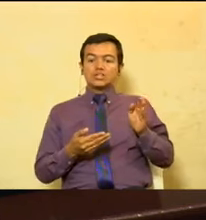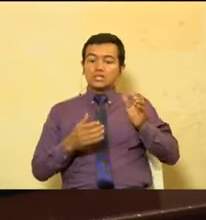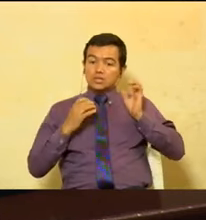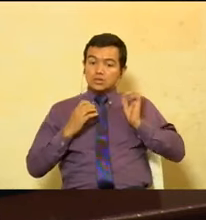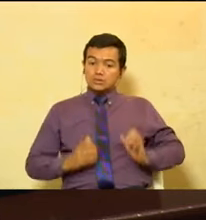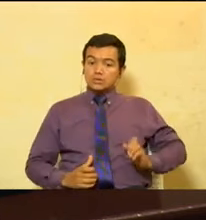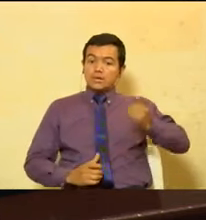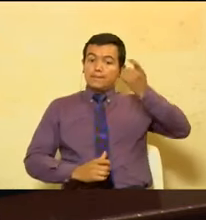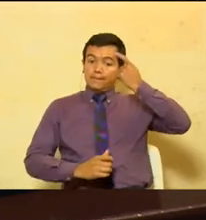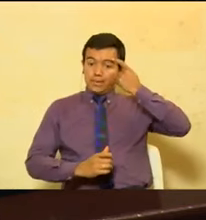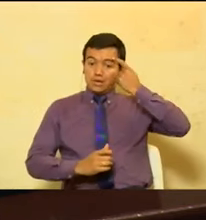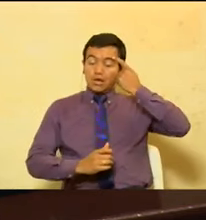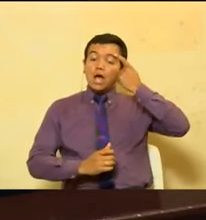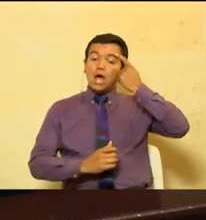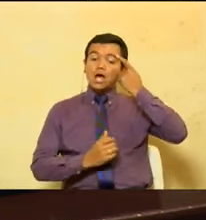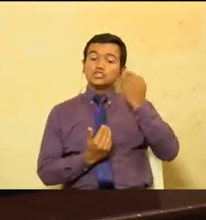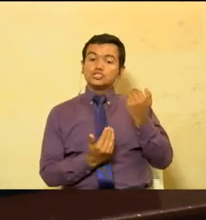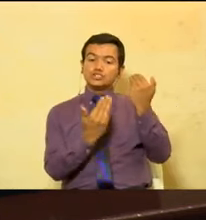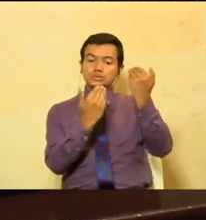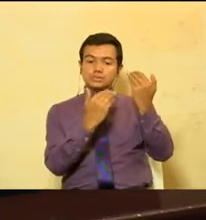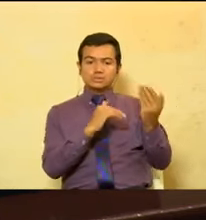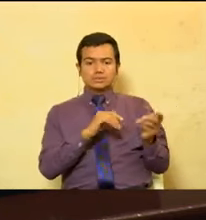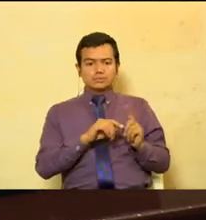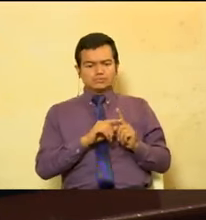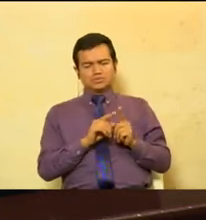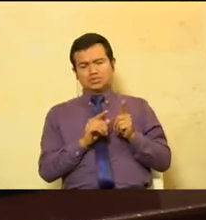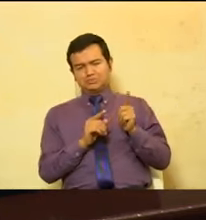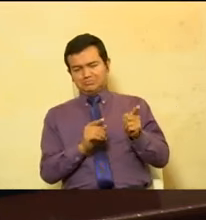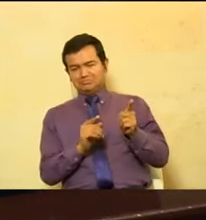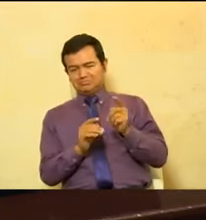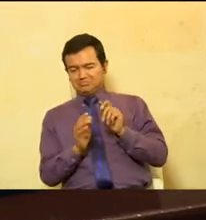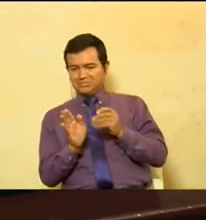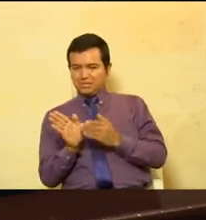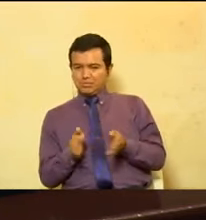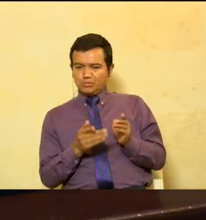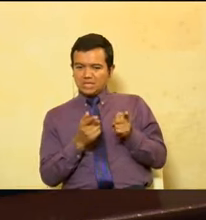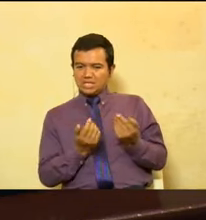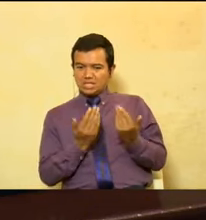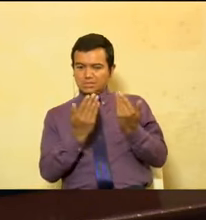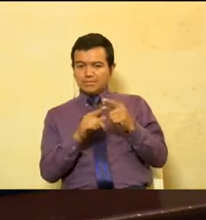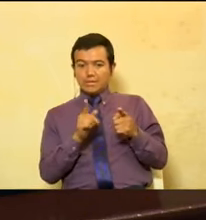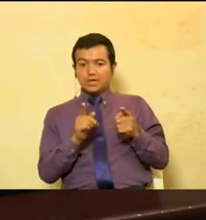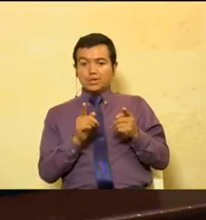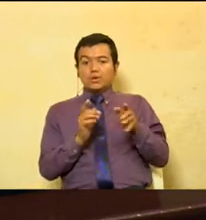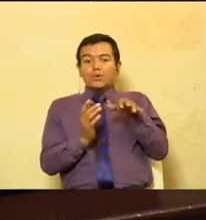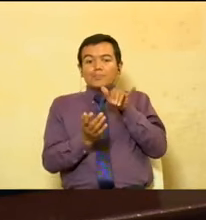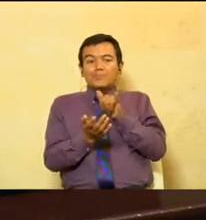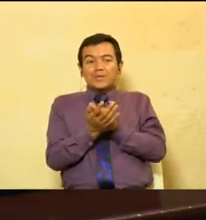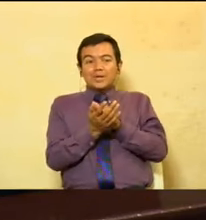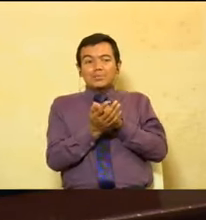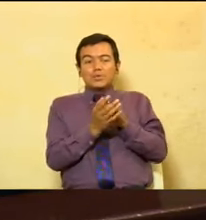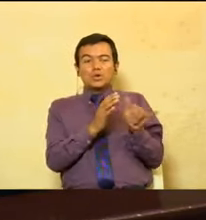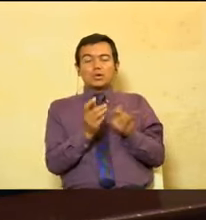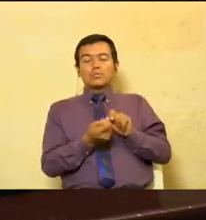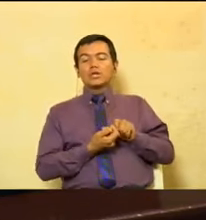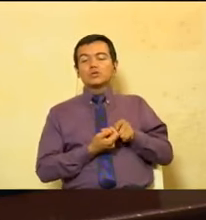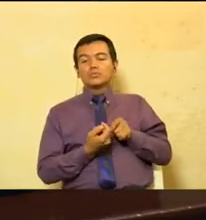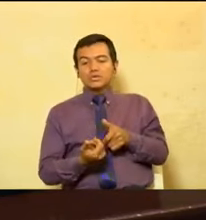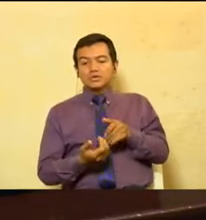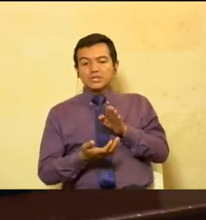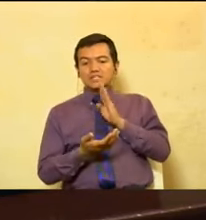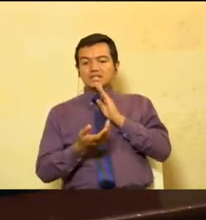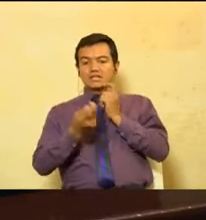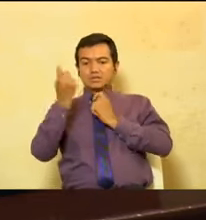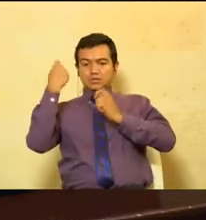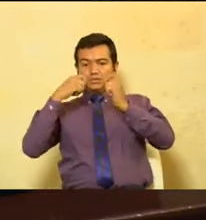también merece Por supuesto que cada uno de estos programas en cuanto lo que tiene que ver con el subsidio a la oferta con el subsidio a